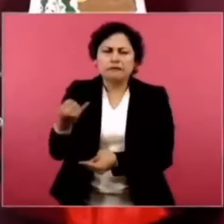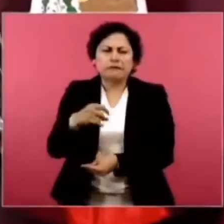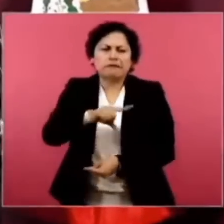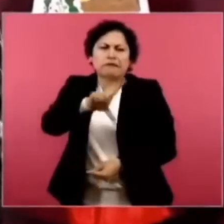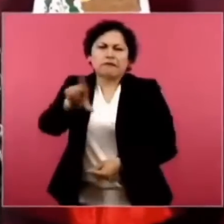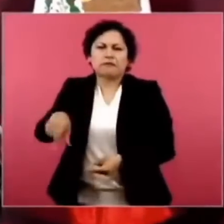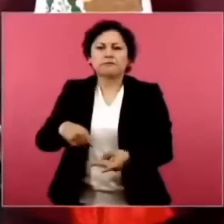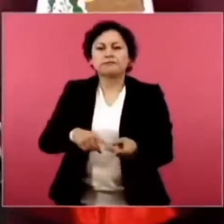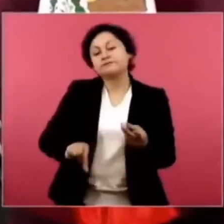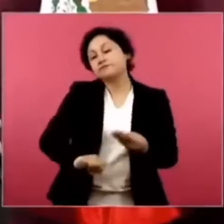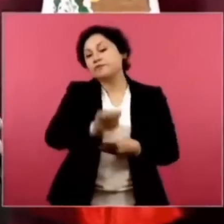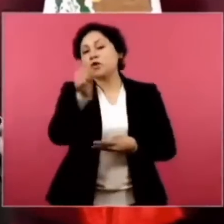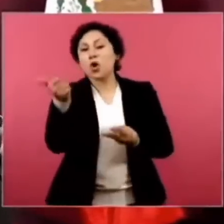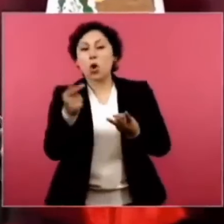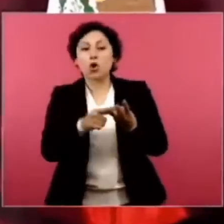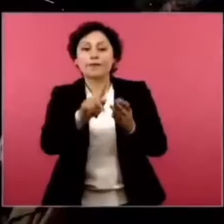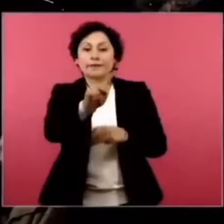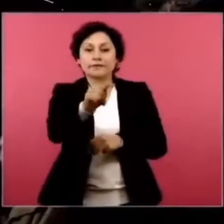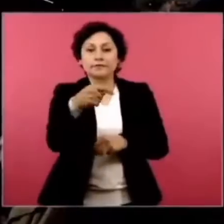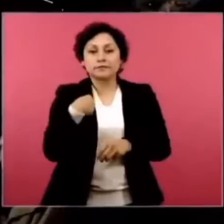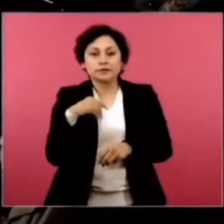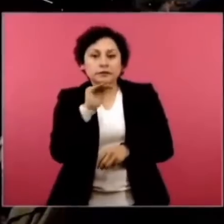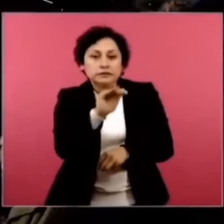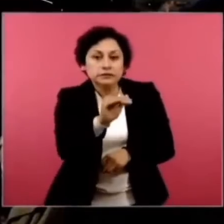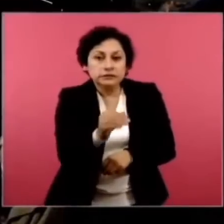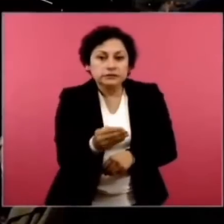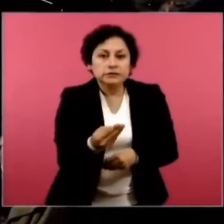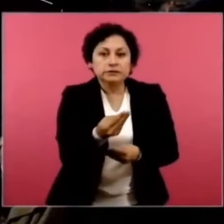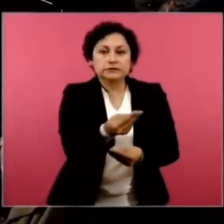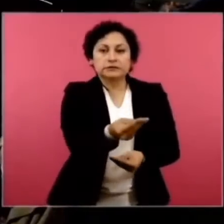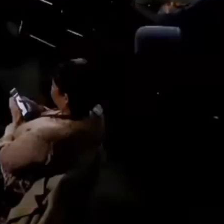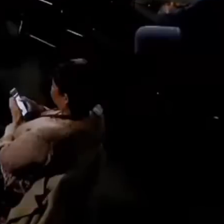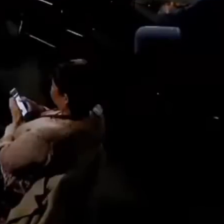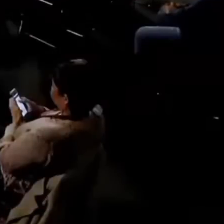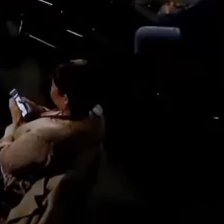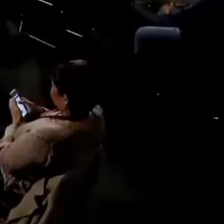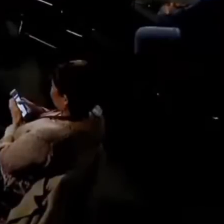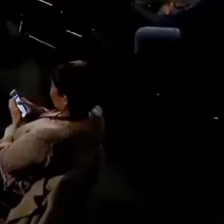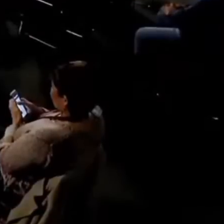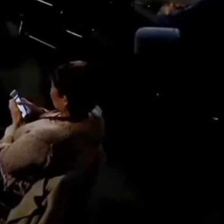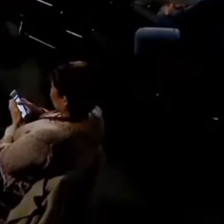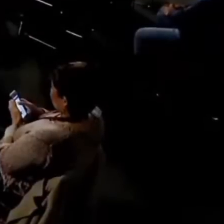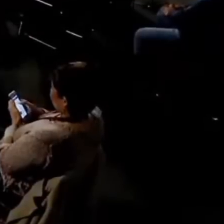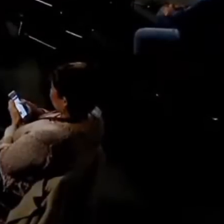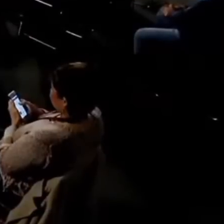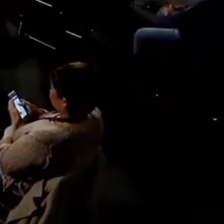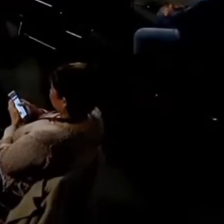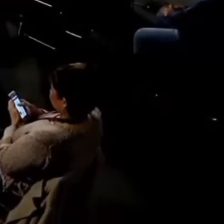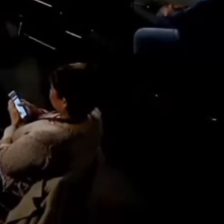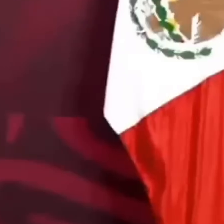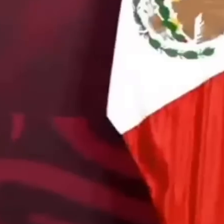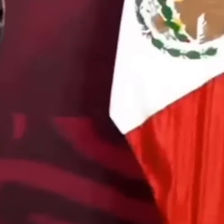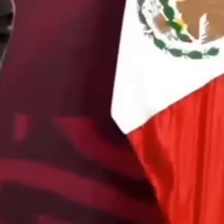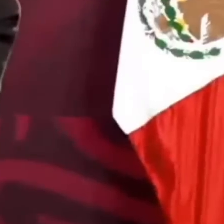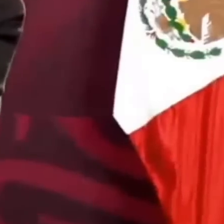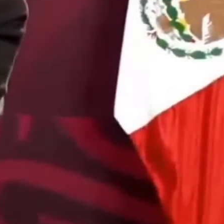otro dueño de la televisora. Sí, sí, sí, sí, sí. Ah, ya había hecho las cuentas.